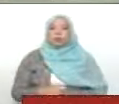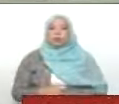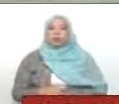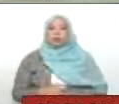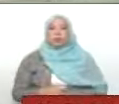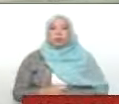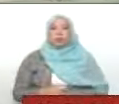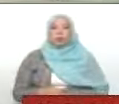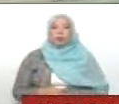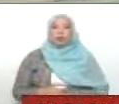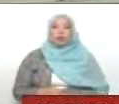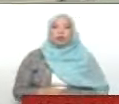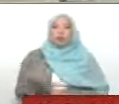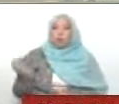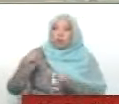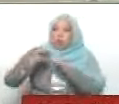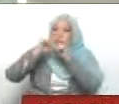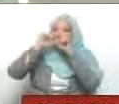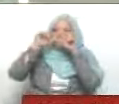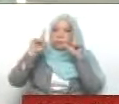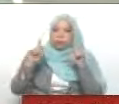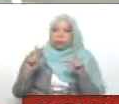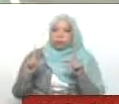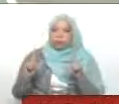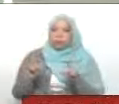para atrás. Impresionante.